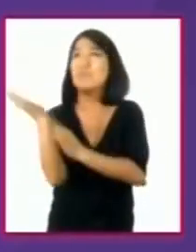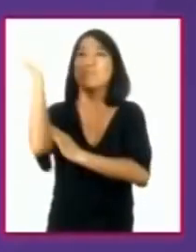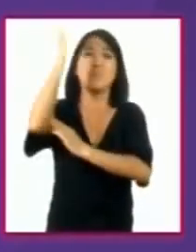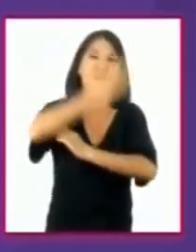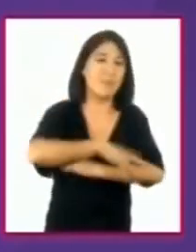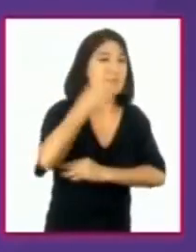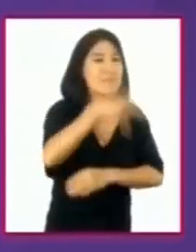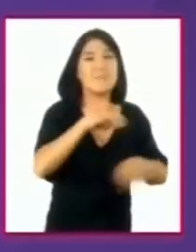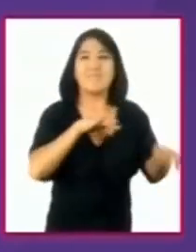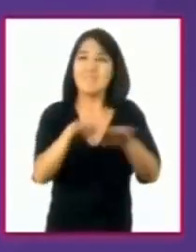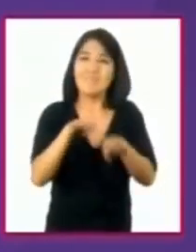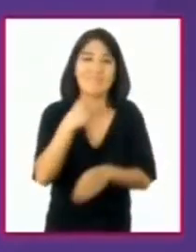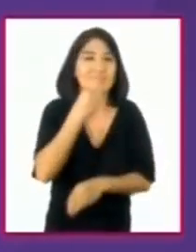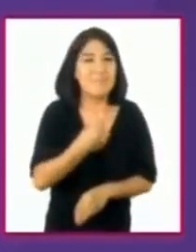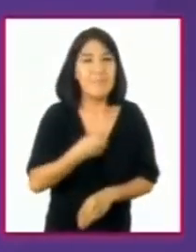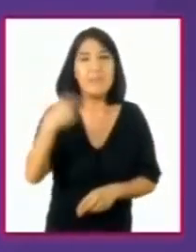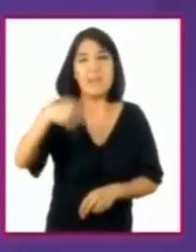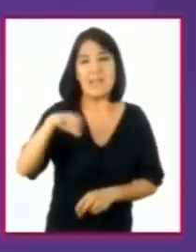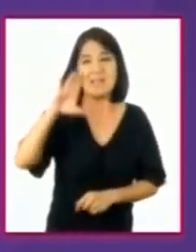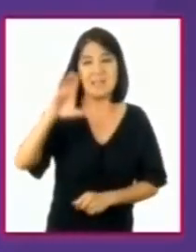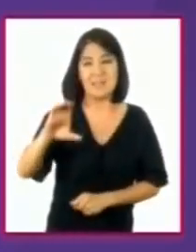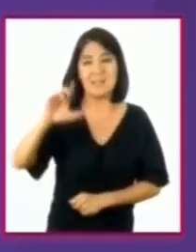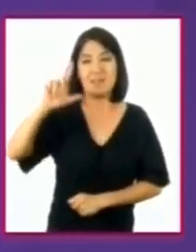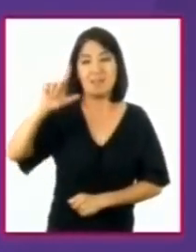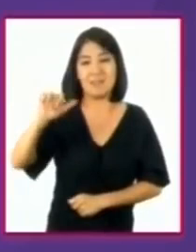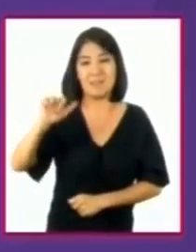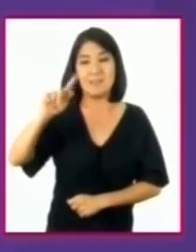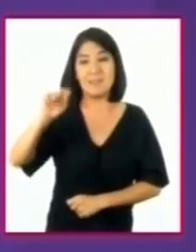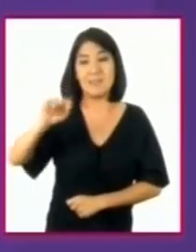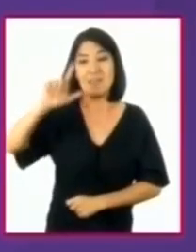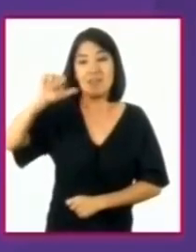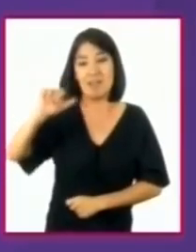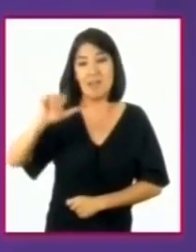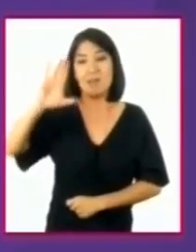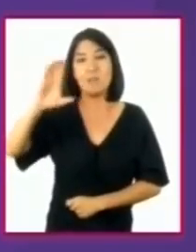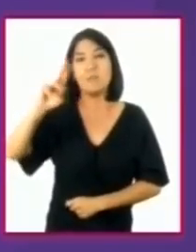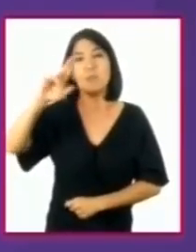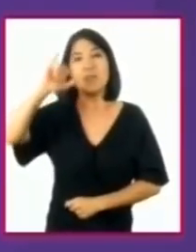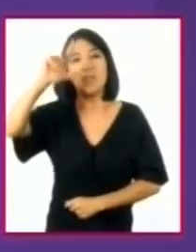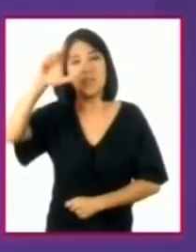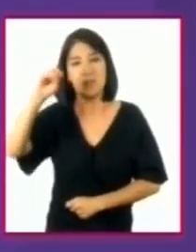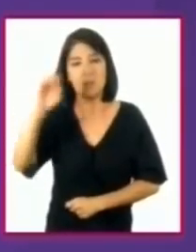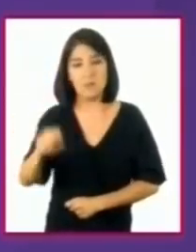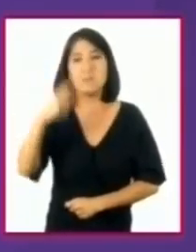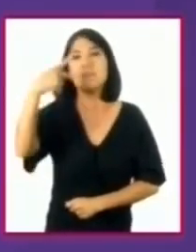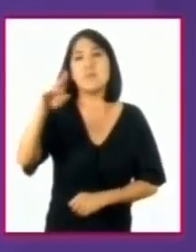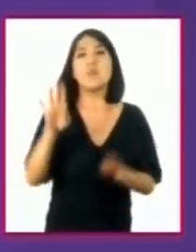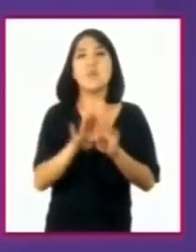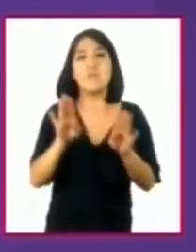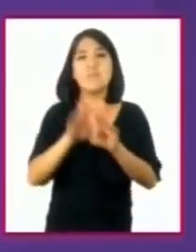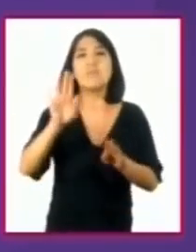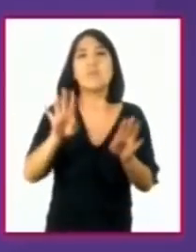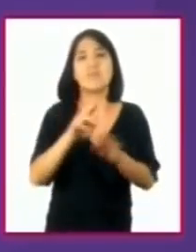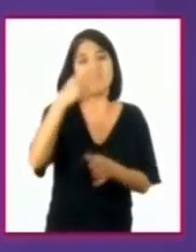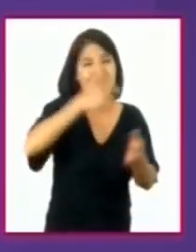actividades. Se les llamaba tlacuilos, del verbo náhuatl tlacuiloa, porque escribían pintando.